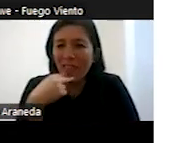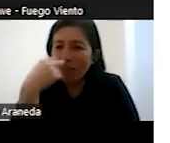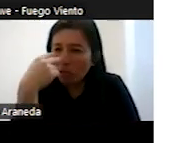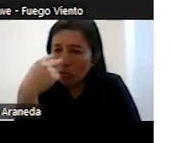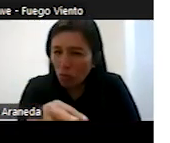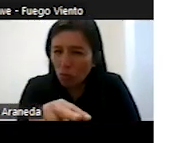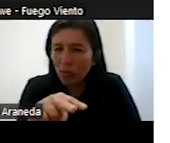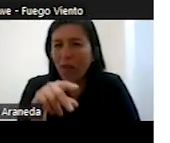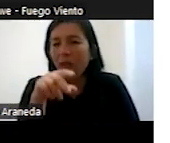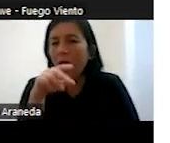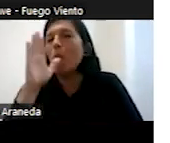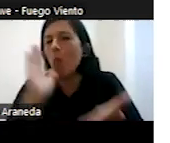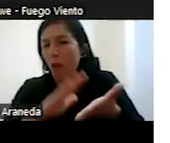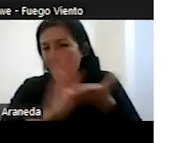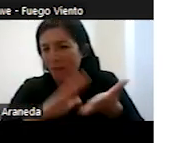prehispánicas